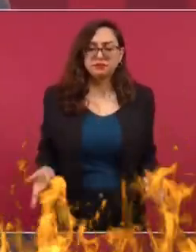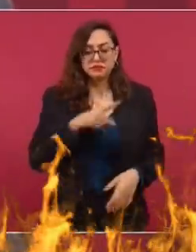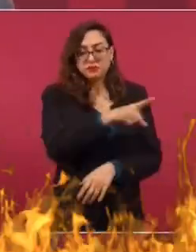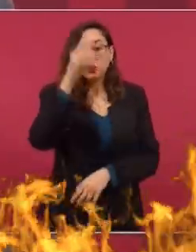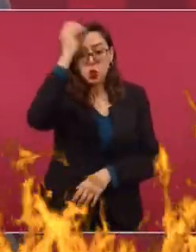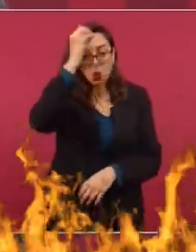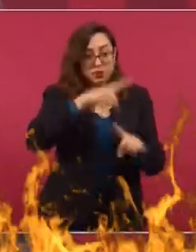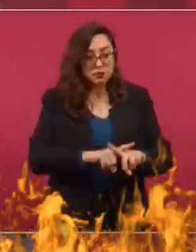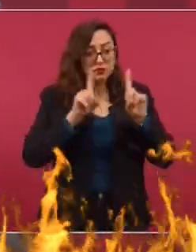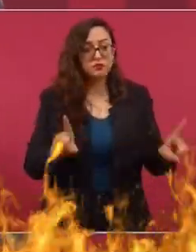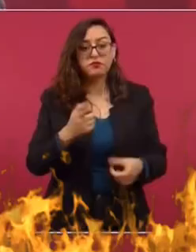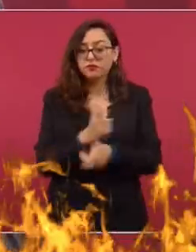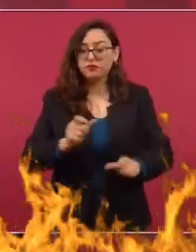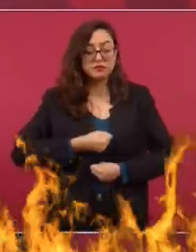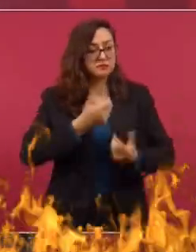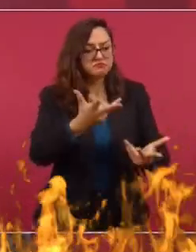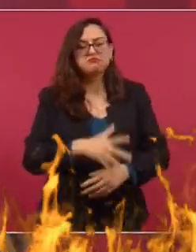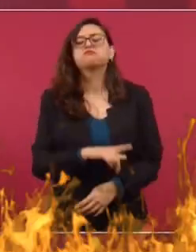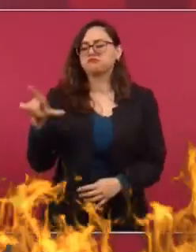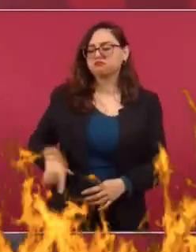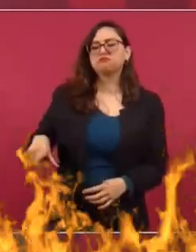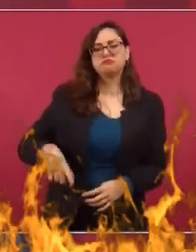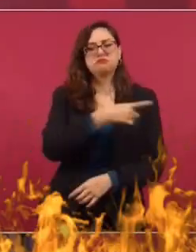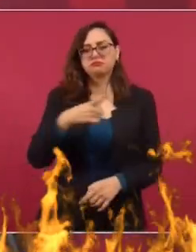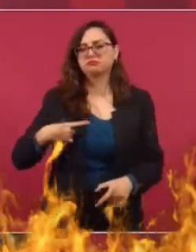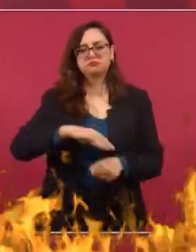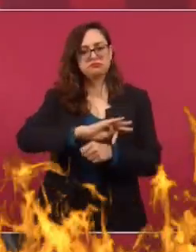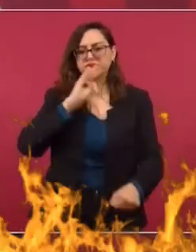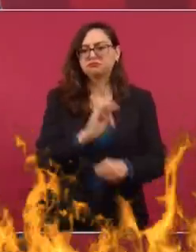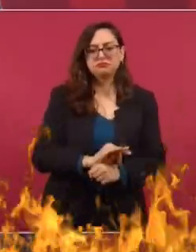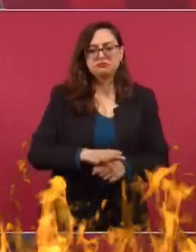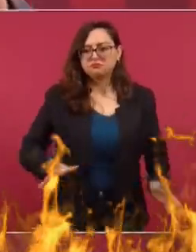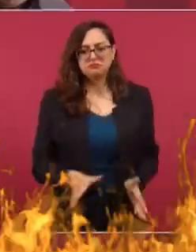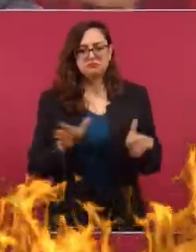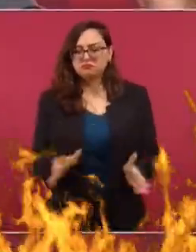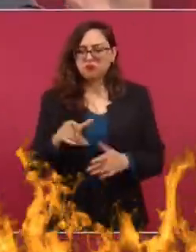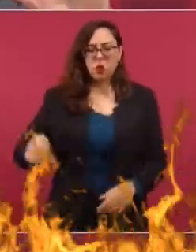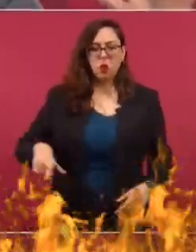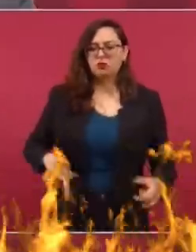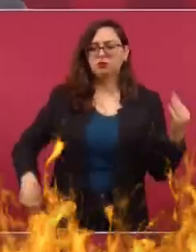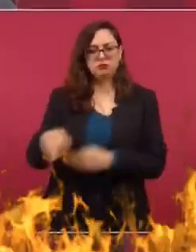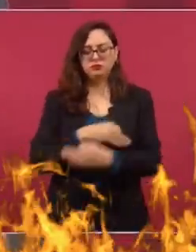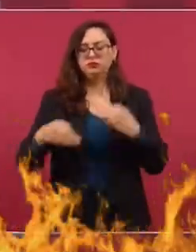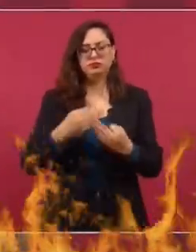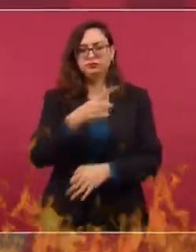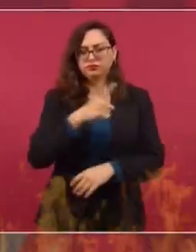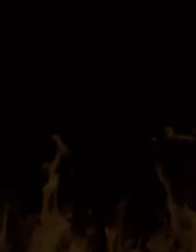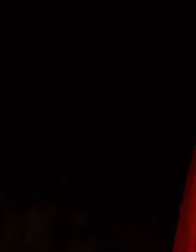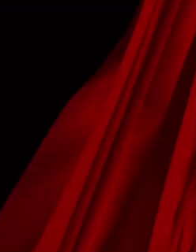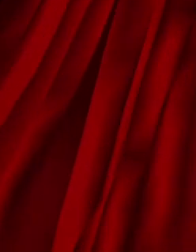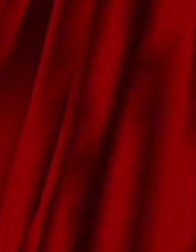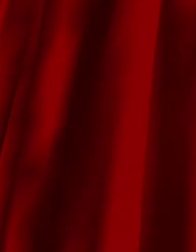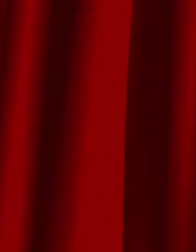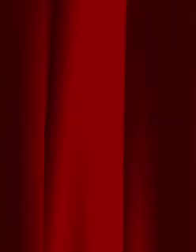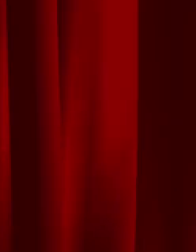disentir, la libertad de expresión. Es una obligación de cualquier gobierno. Pero, pues también aclarar las cosas.